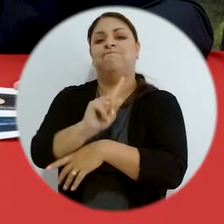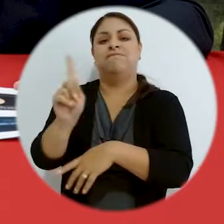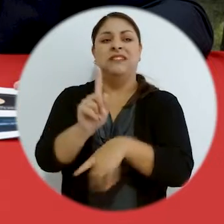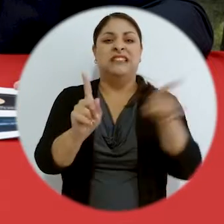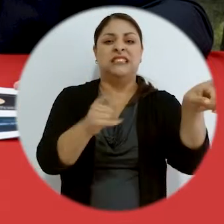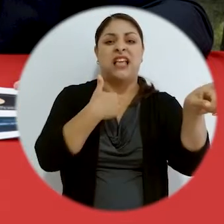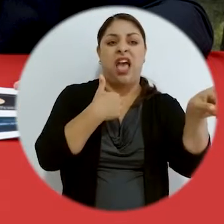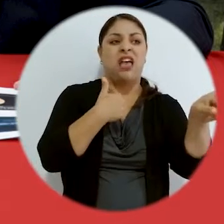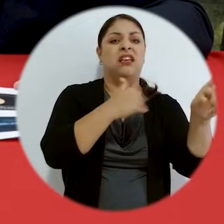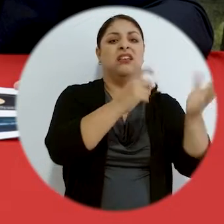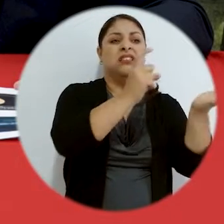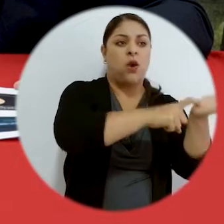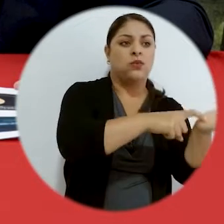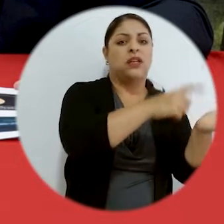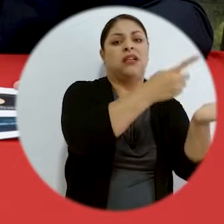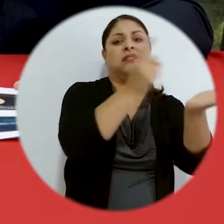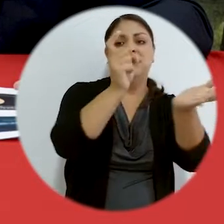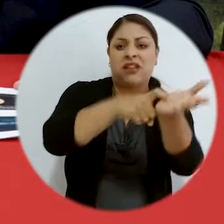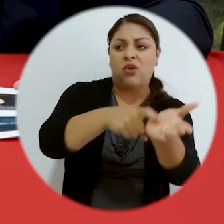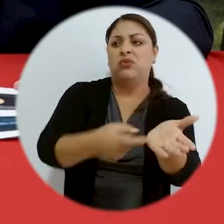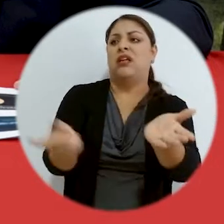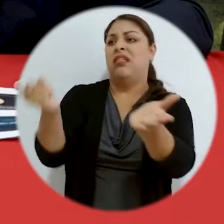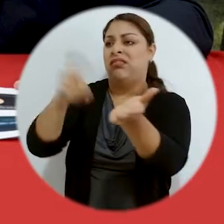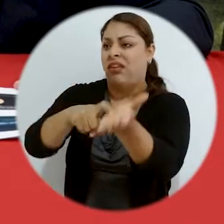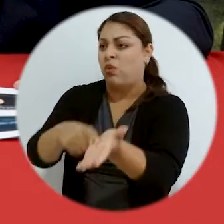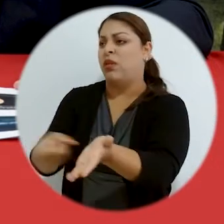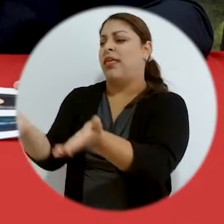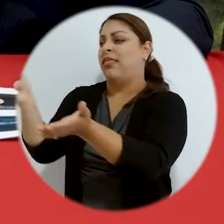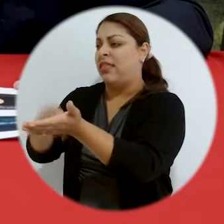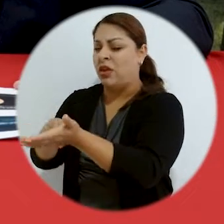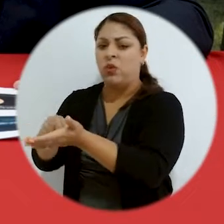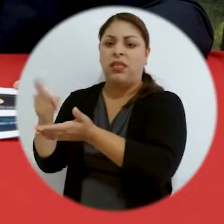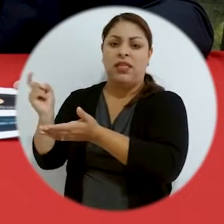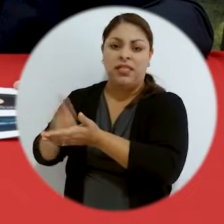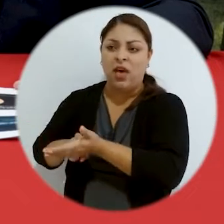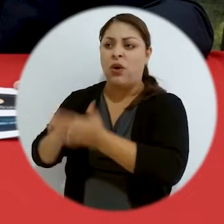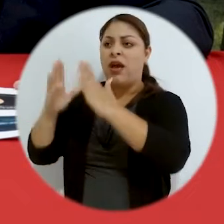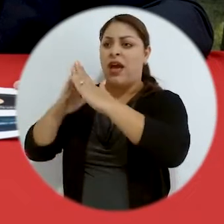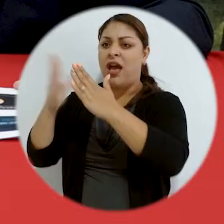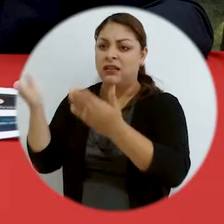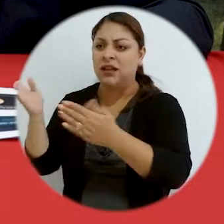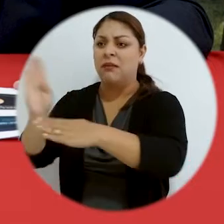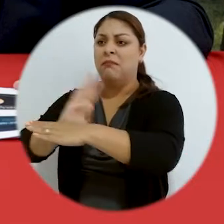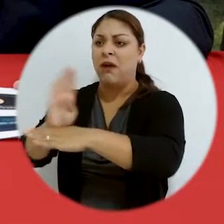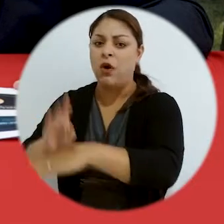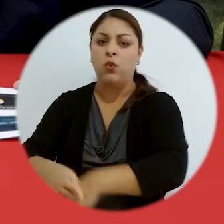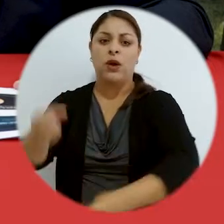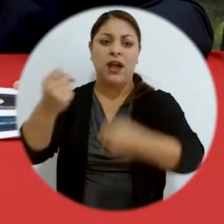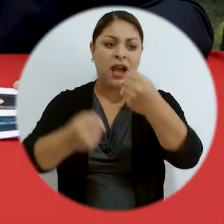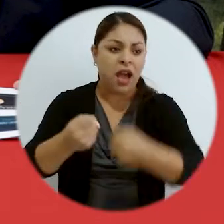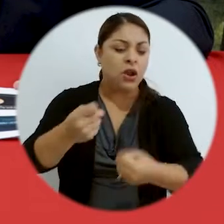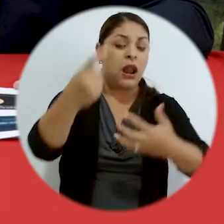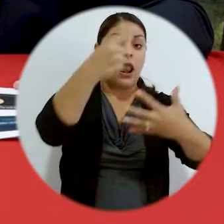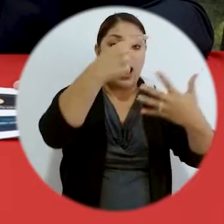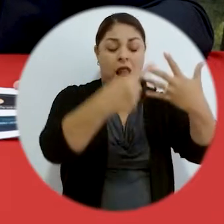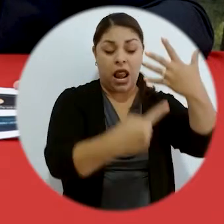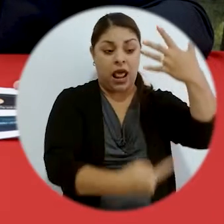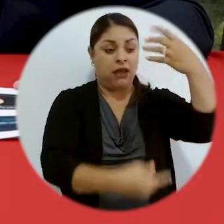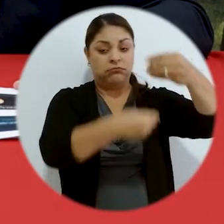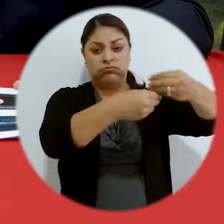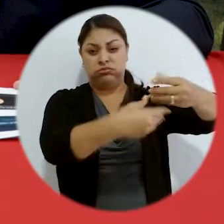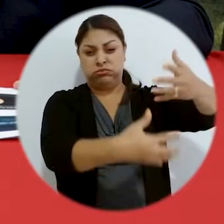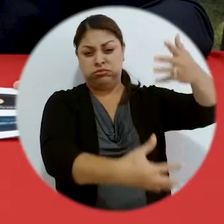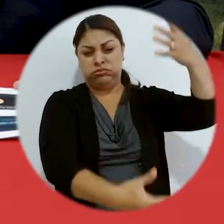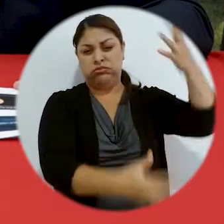usted tiene con la cooperativa, tiene con la asociación solidarista, tiene con el banco, tiene con la hipoteca de la casa, tiene la hipoteca del carro, ya no se puede